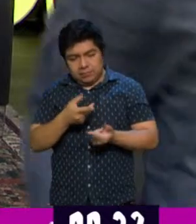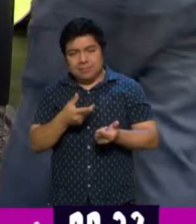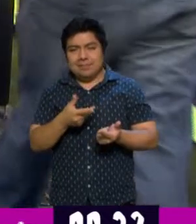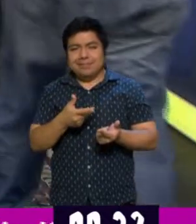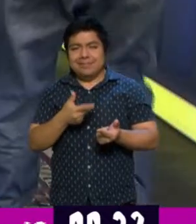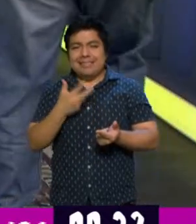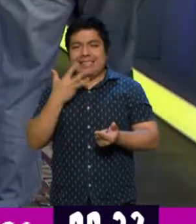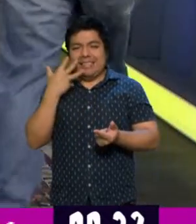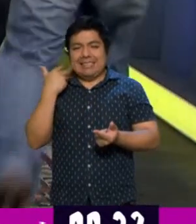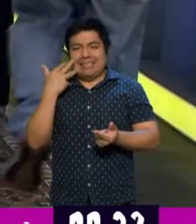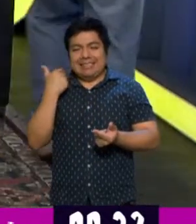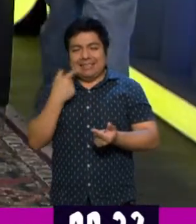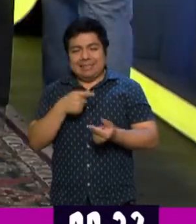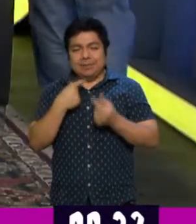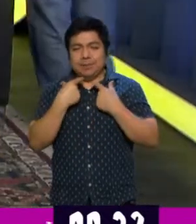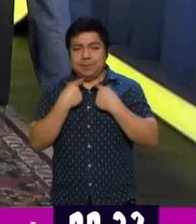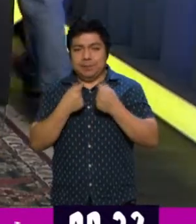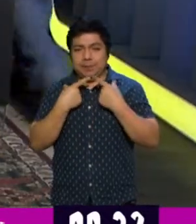camisa mi querido